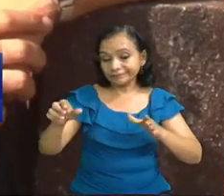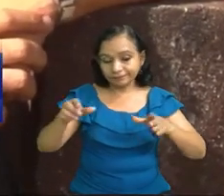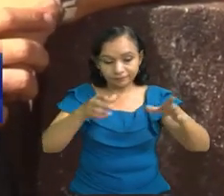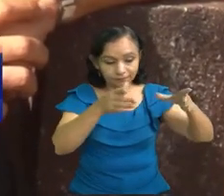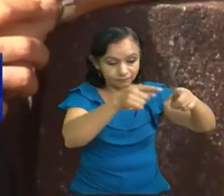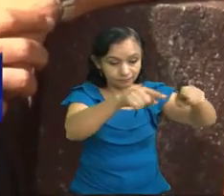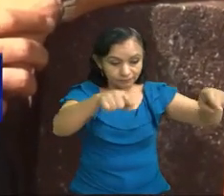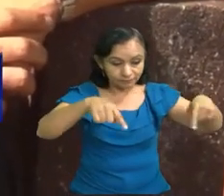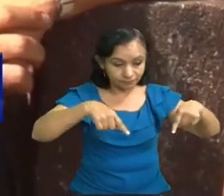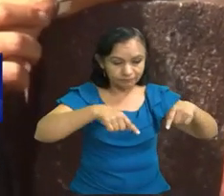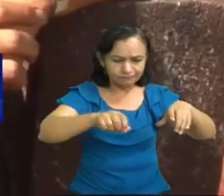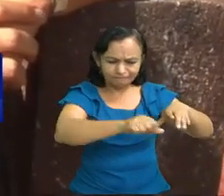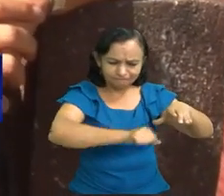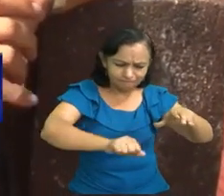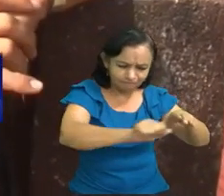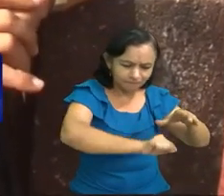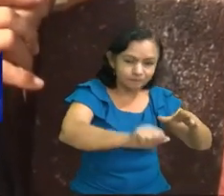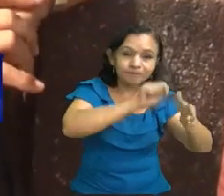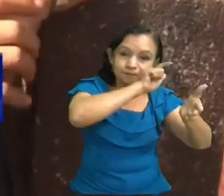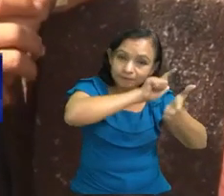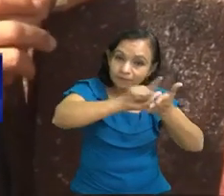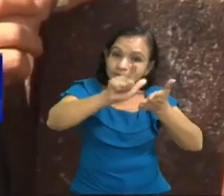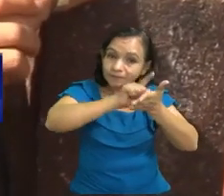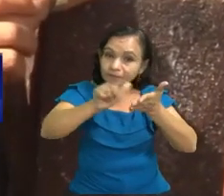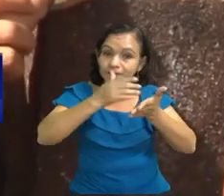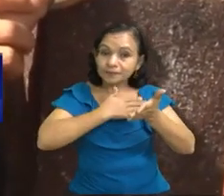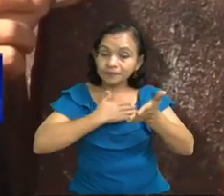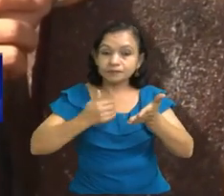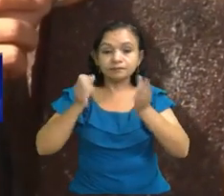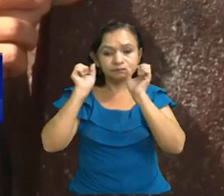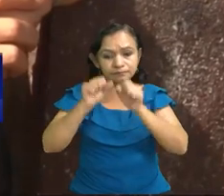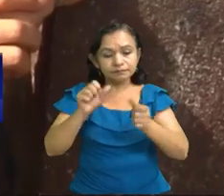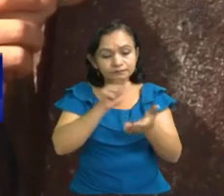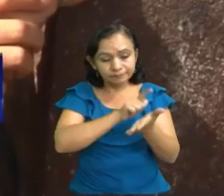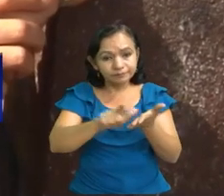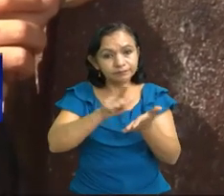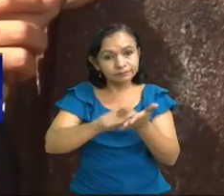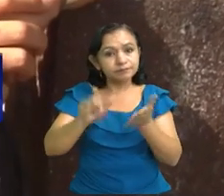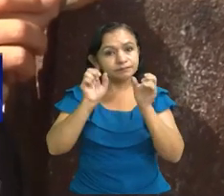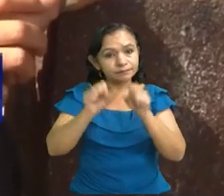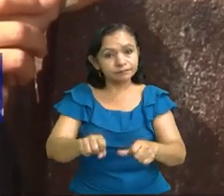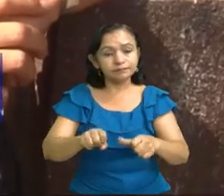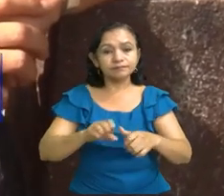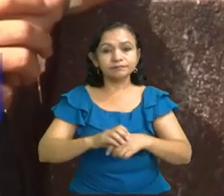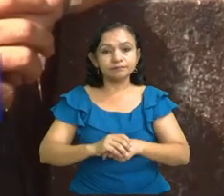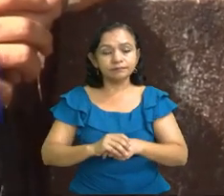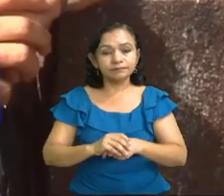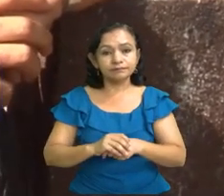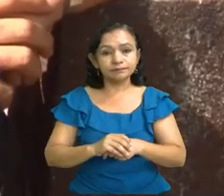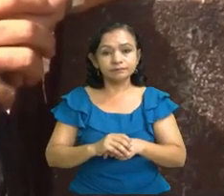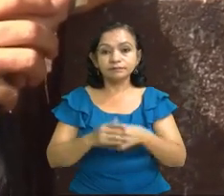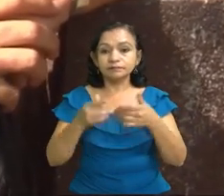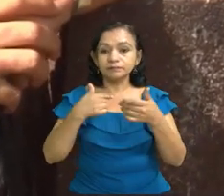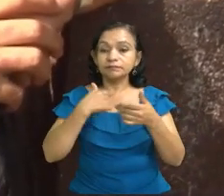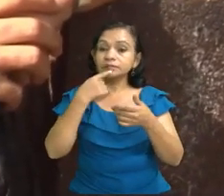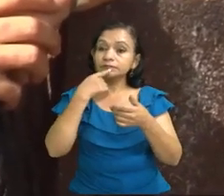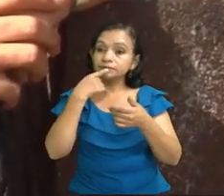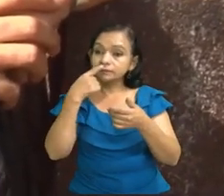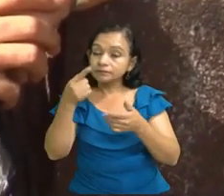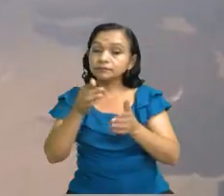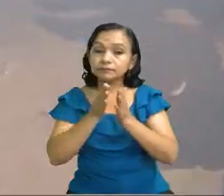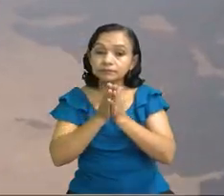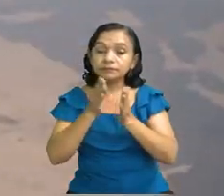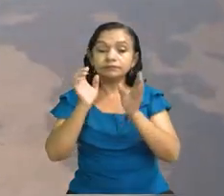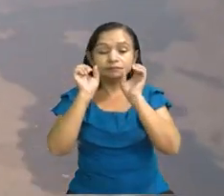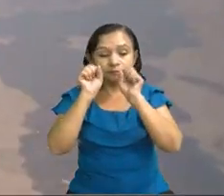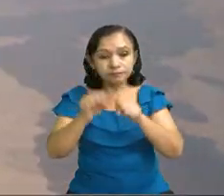lavar las pilas, tratar de mantener limpio, ahí lo más que se puede, ¿verdad? Y pues, como sugerencia, sería